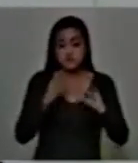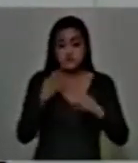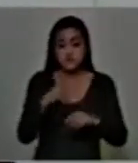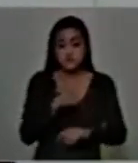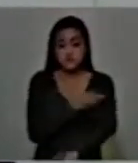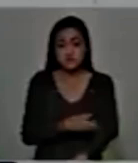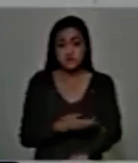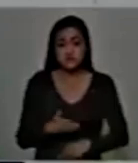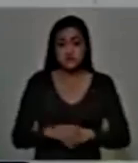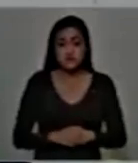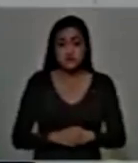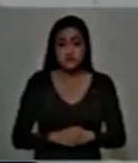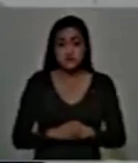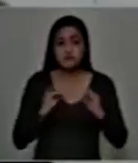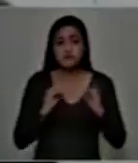Y a los dos